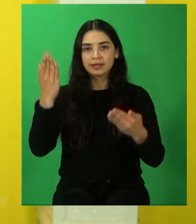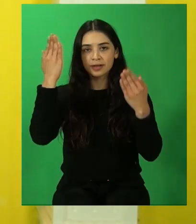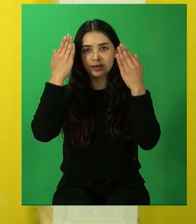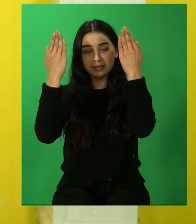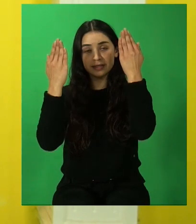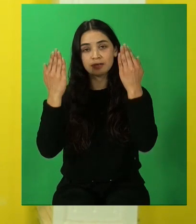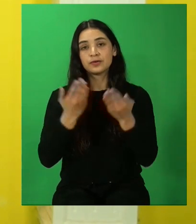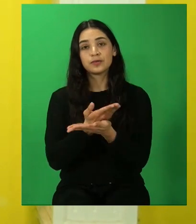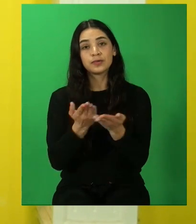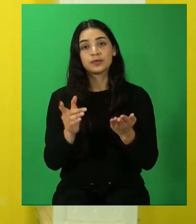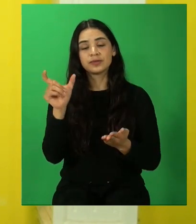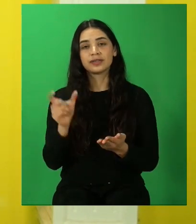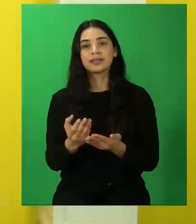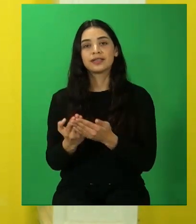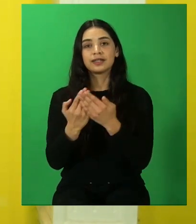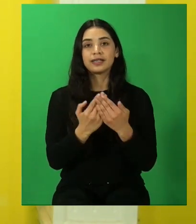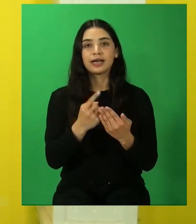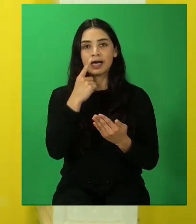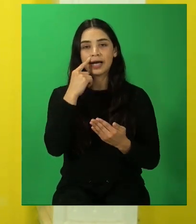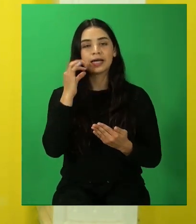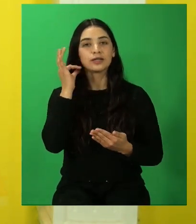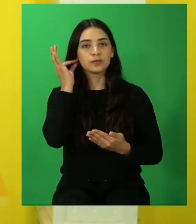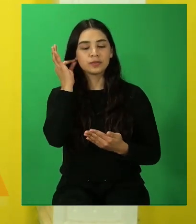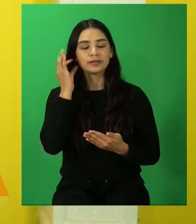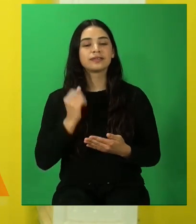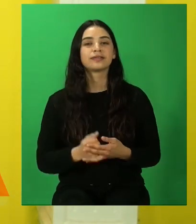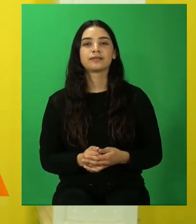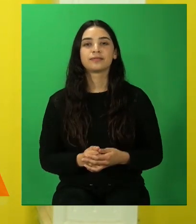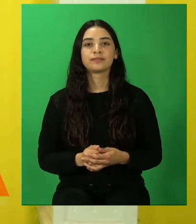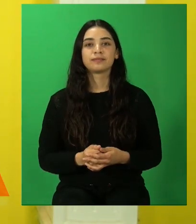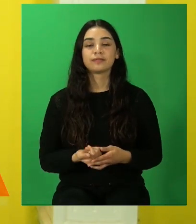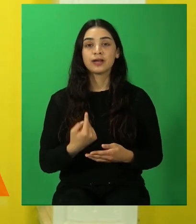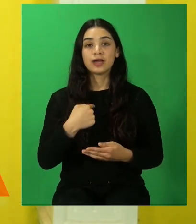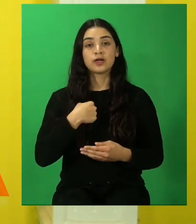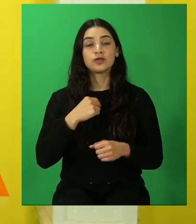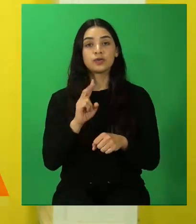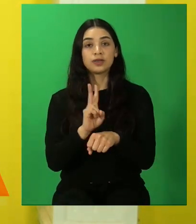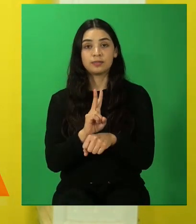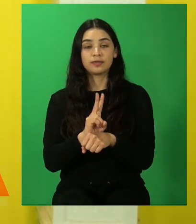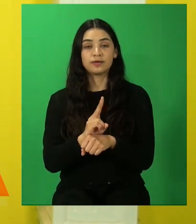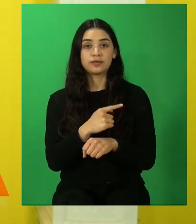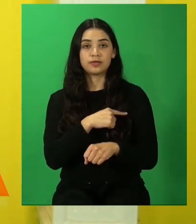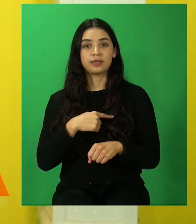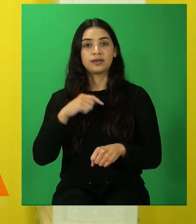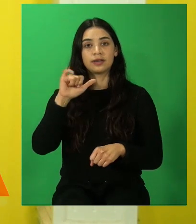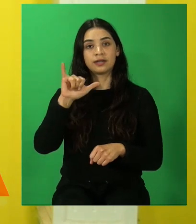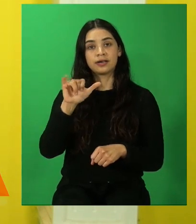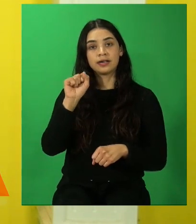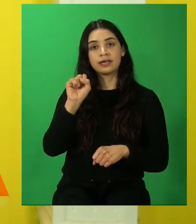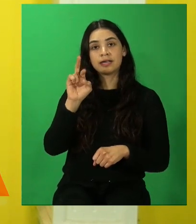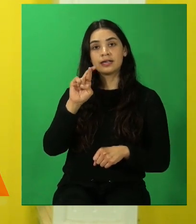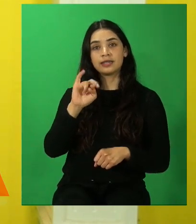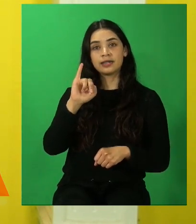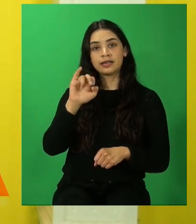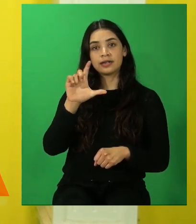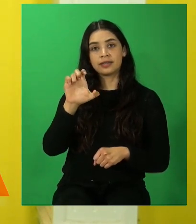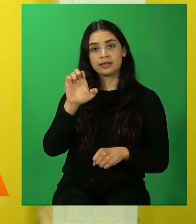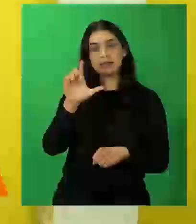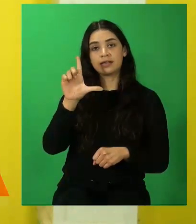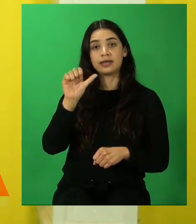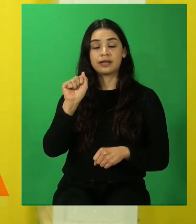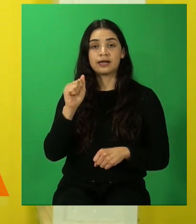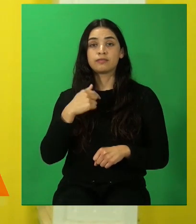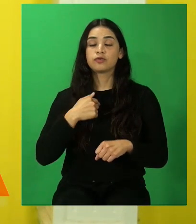Saludos estudiantes o alumnas o alumnos. Soy la profesora Yariela Ardiles, soy profesora de Historia del Liceo